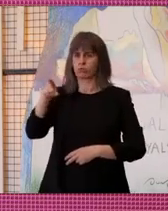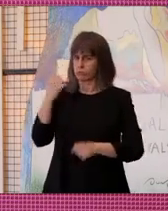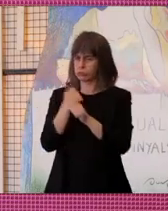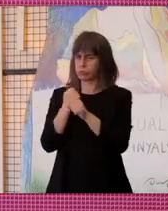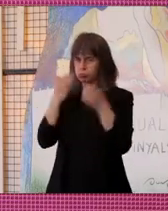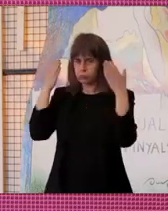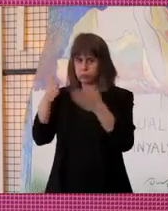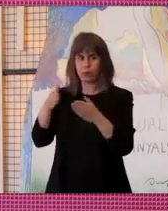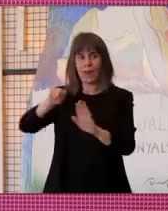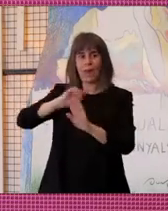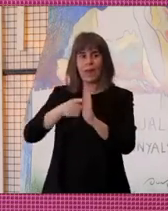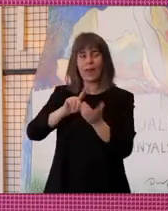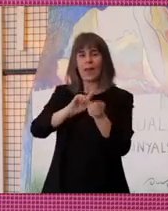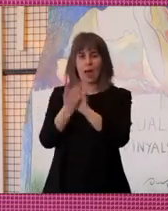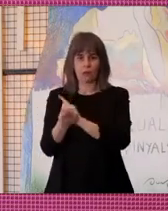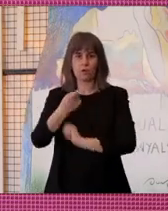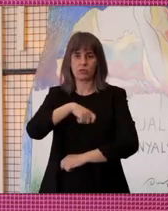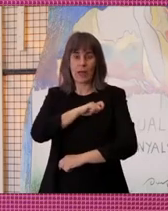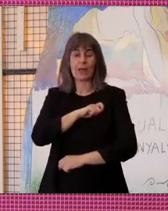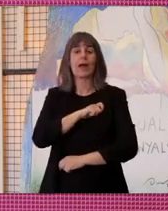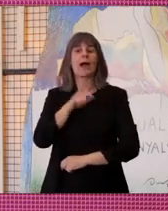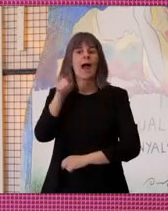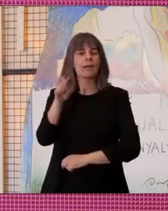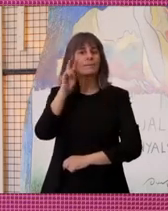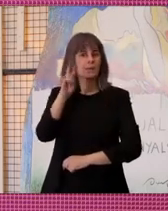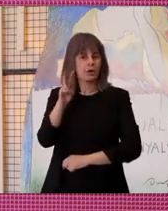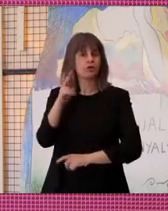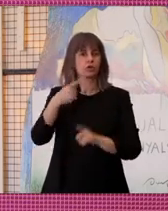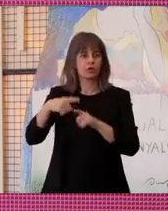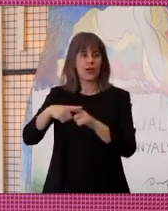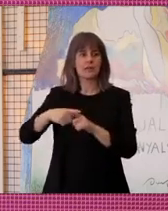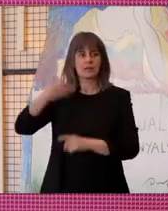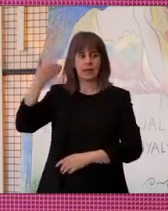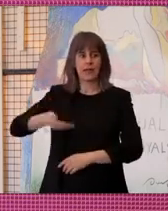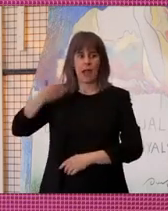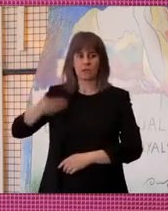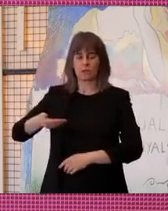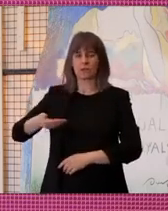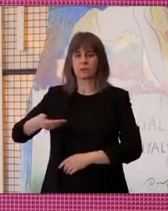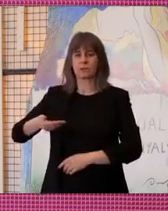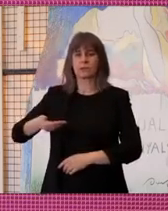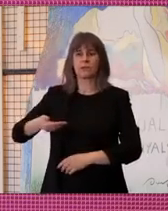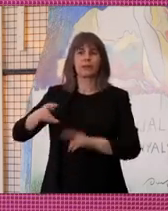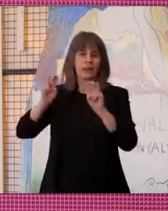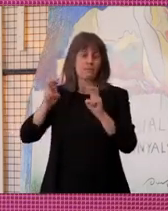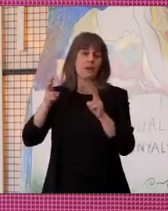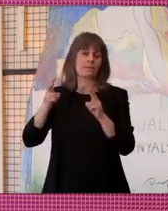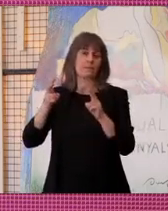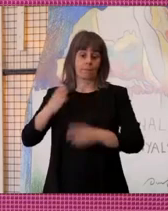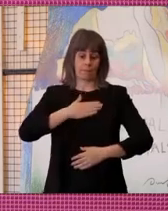vieron las cosas más graves de la de que no se podía administrar los bienes del matrimonio una mujer porque